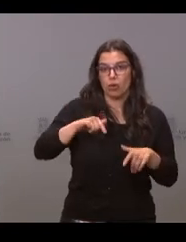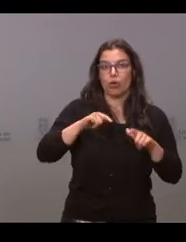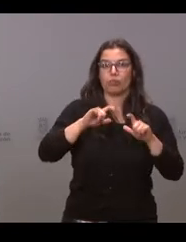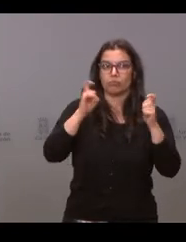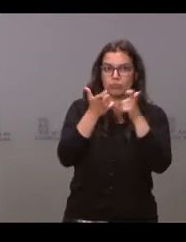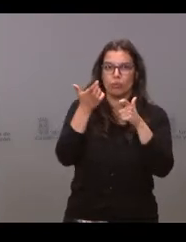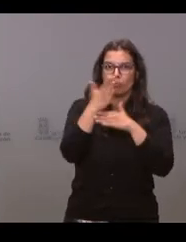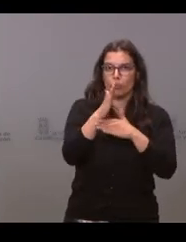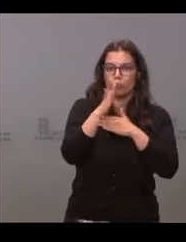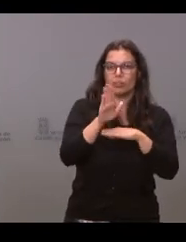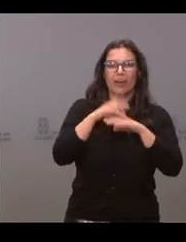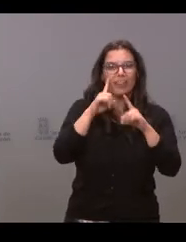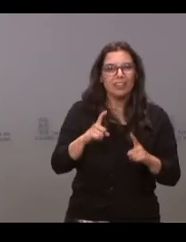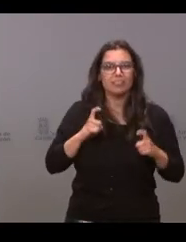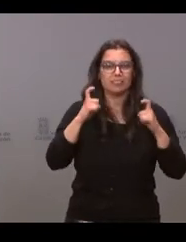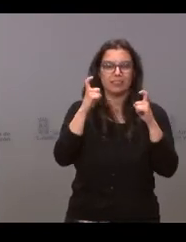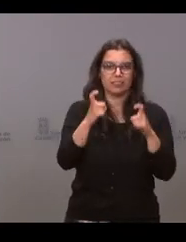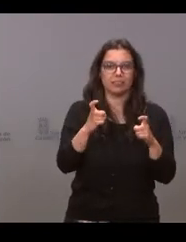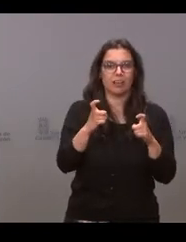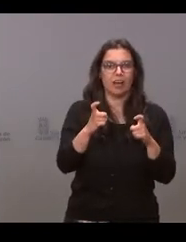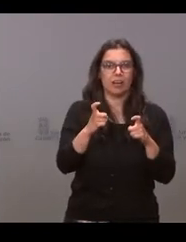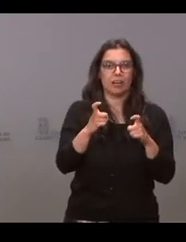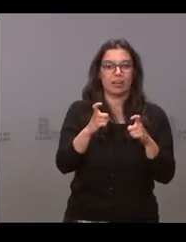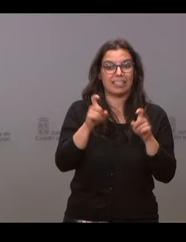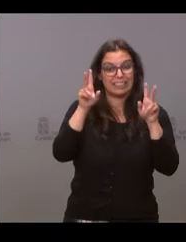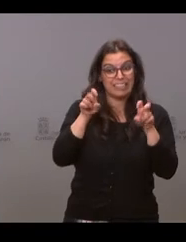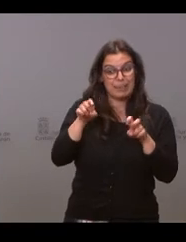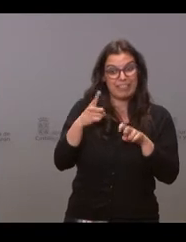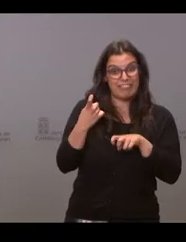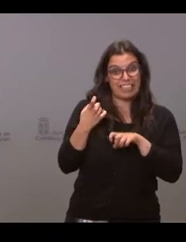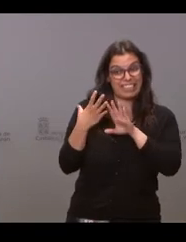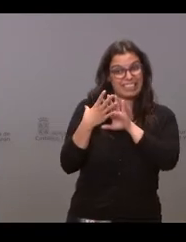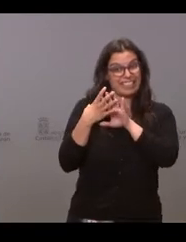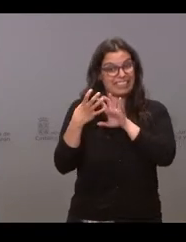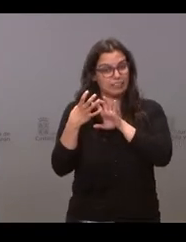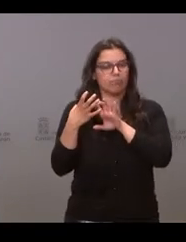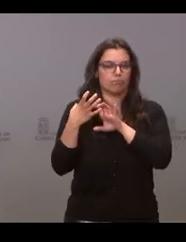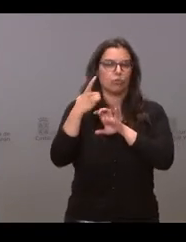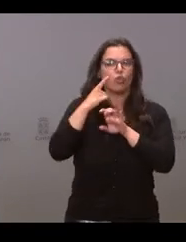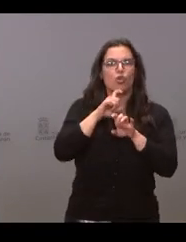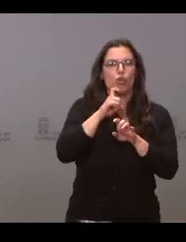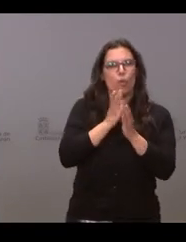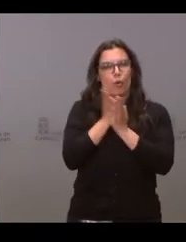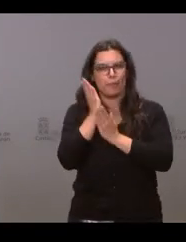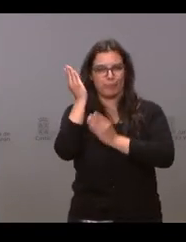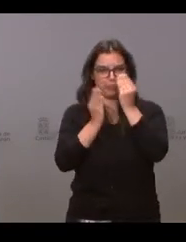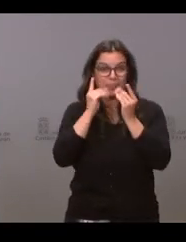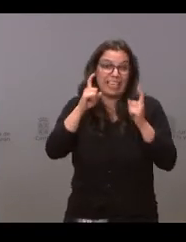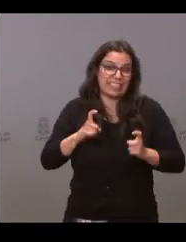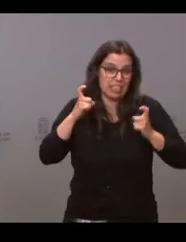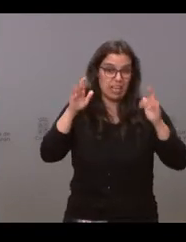para intentar dar salida a esa parte de desacuerdos que tenemos si se va se va a intentar